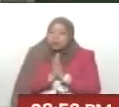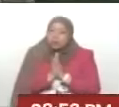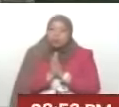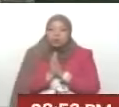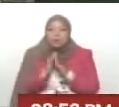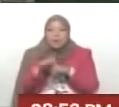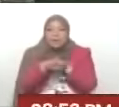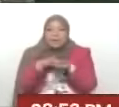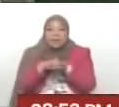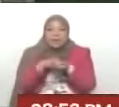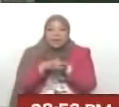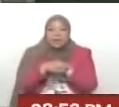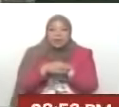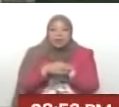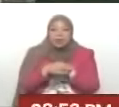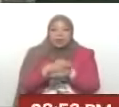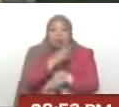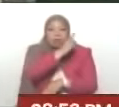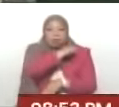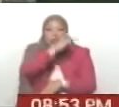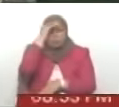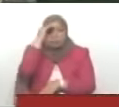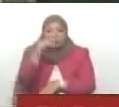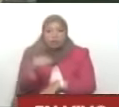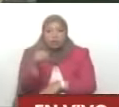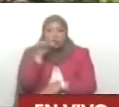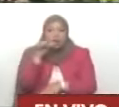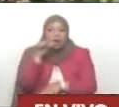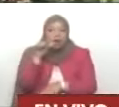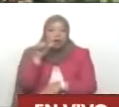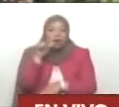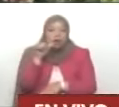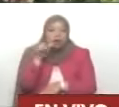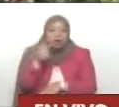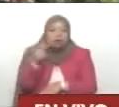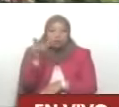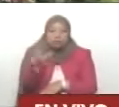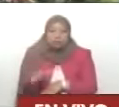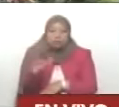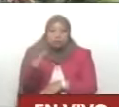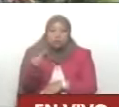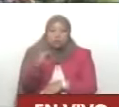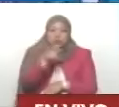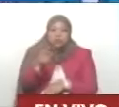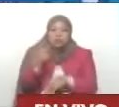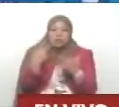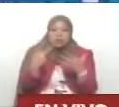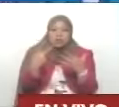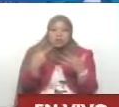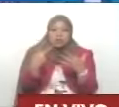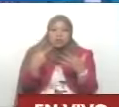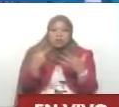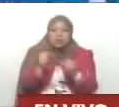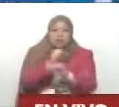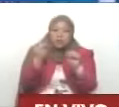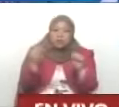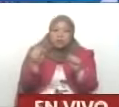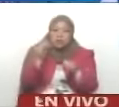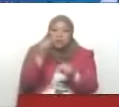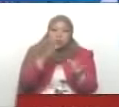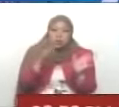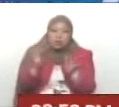Coronado, ministro Coronado, usted mañana corona a las 7 de la mañana en el sector de Las